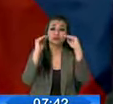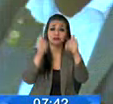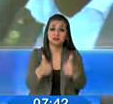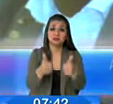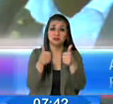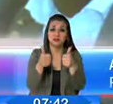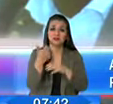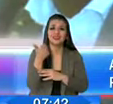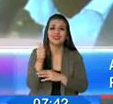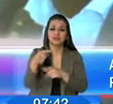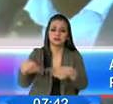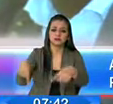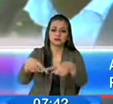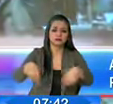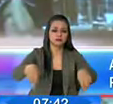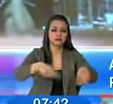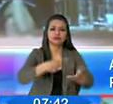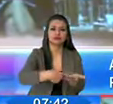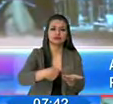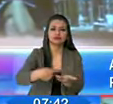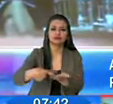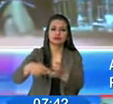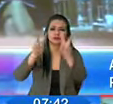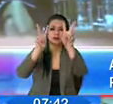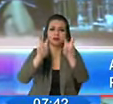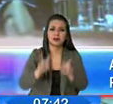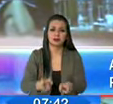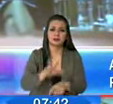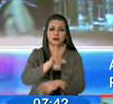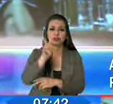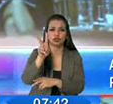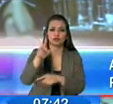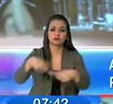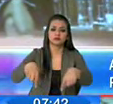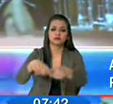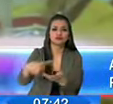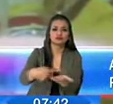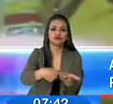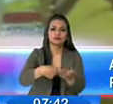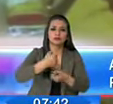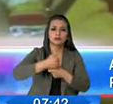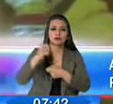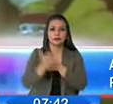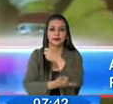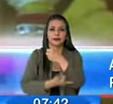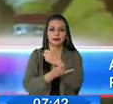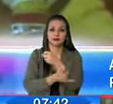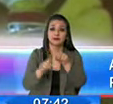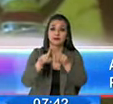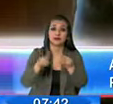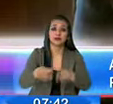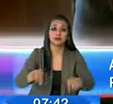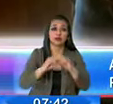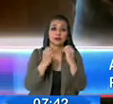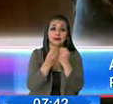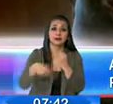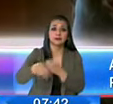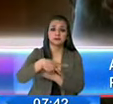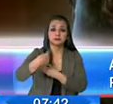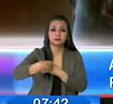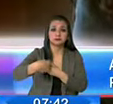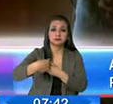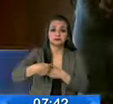10 mesas temáticas en el país y 32 mesas de trabajo en el exterior, contando con la participación de diferentes sectores. Ha sido